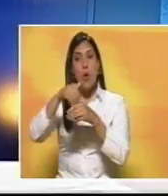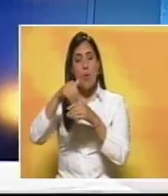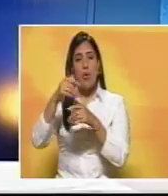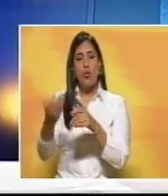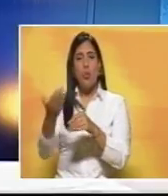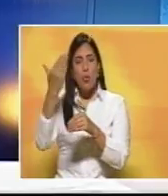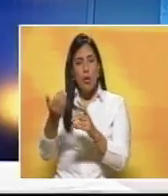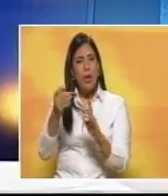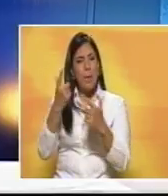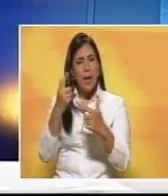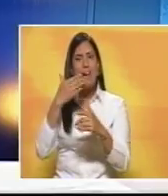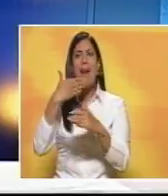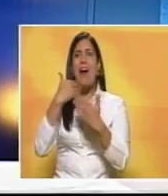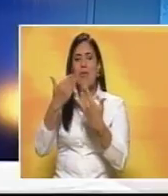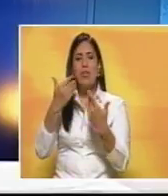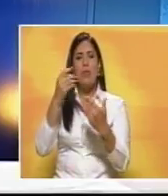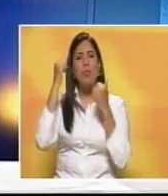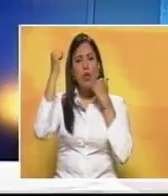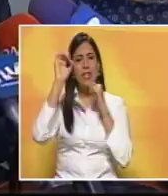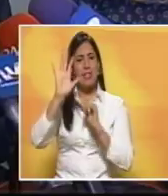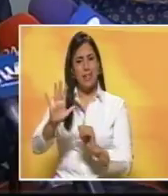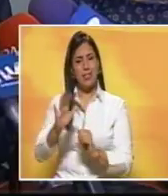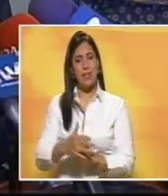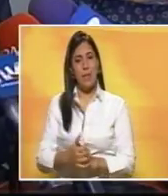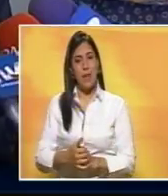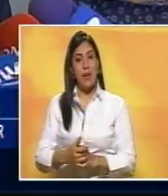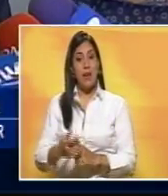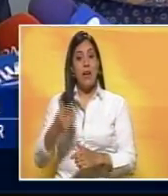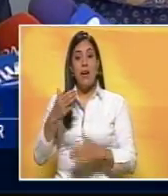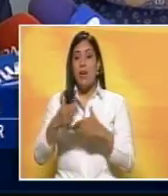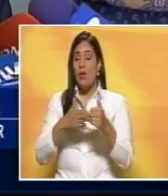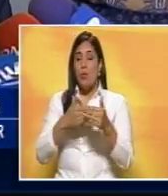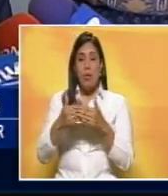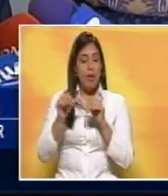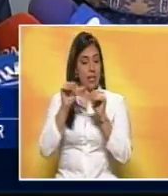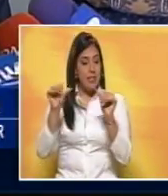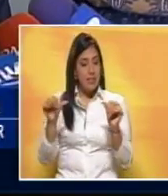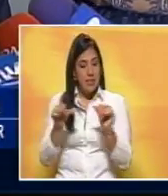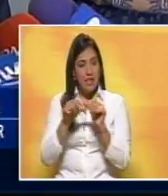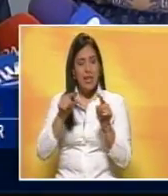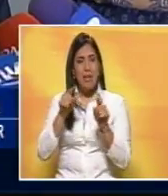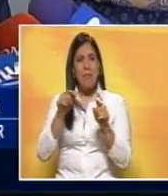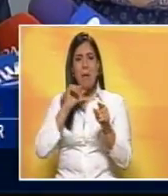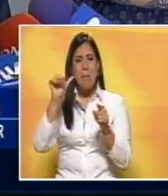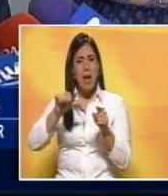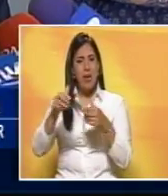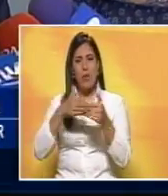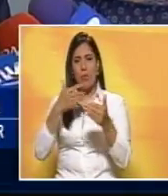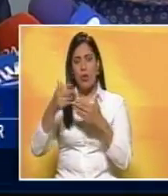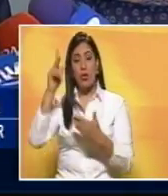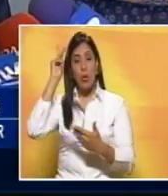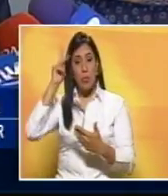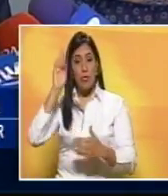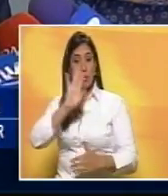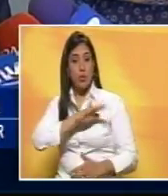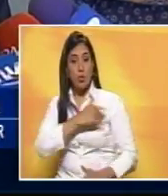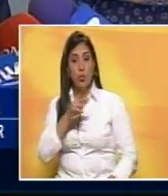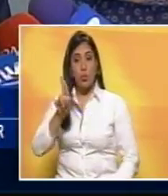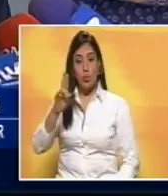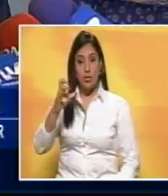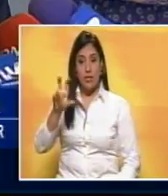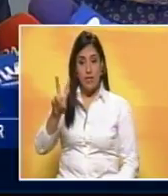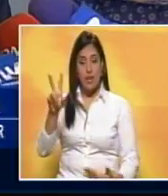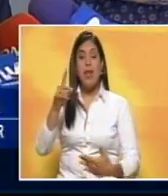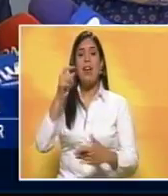herramienta fundamental para la manifestación y la protesta. Pese a considerar que el sistema electoral es adverso, el profesor de la Universidad Central de